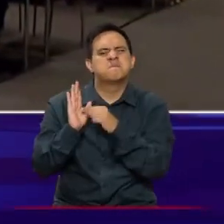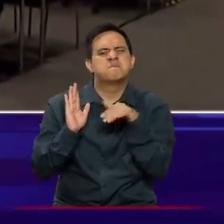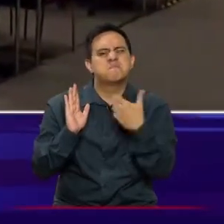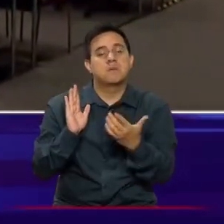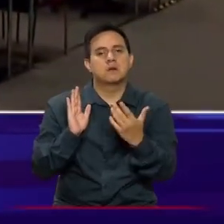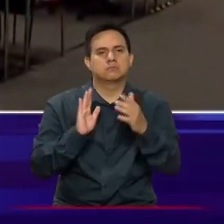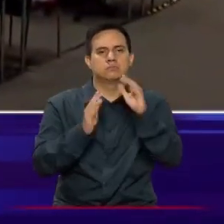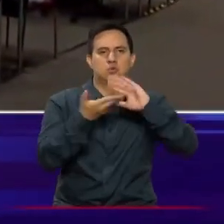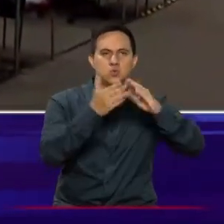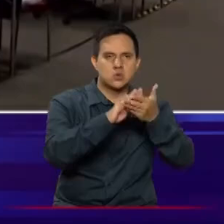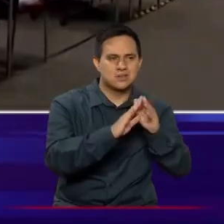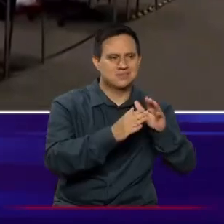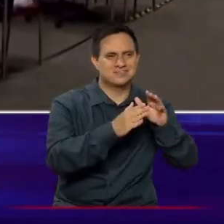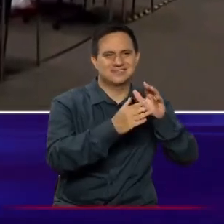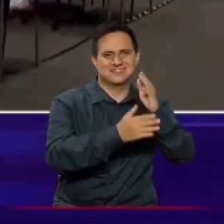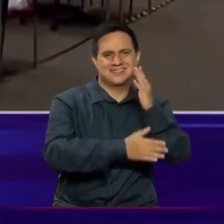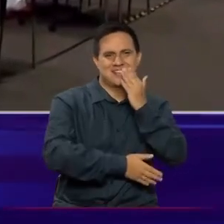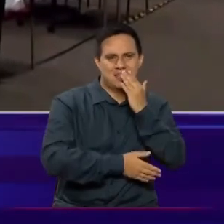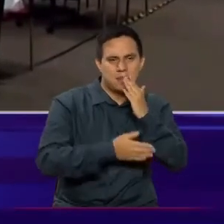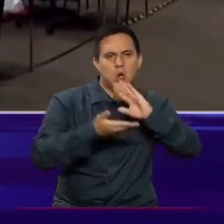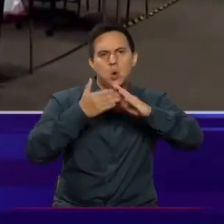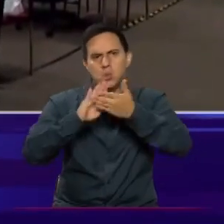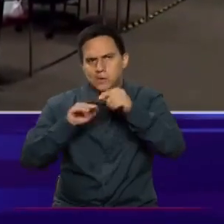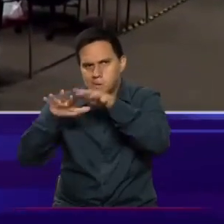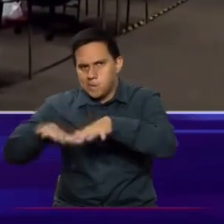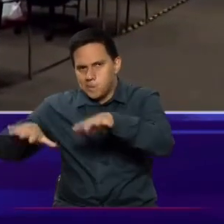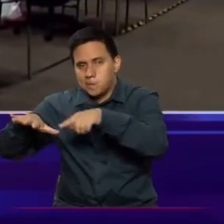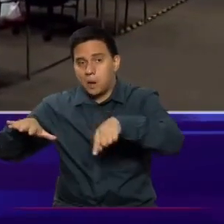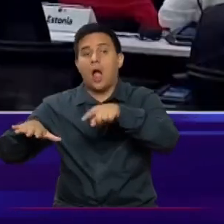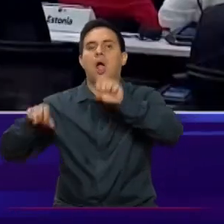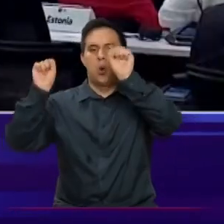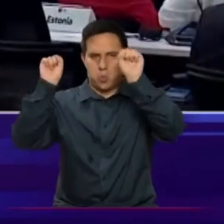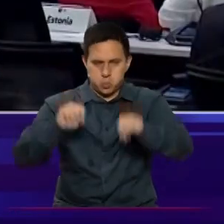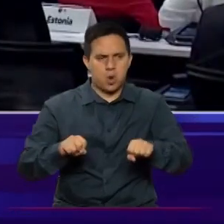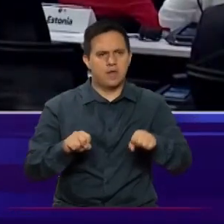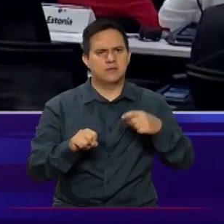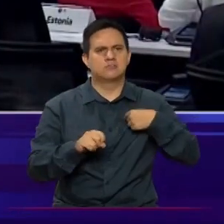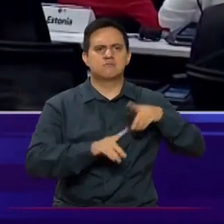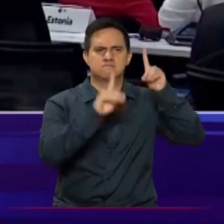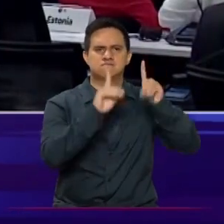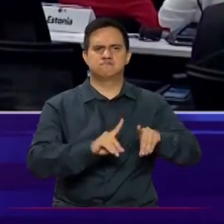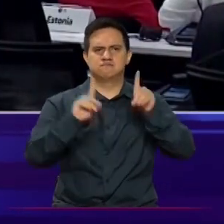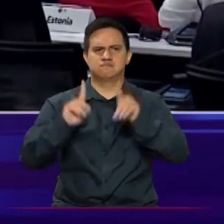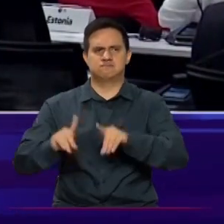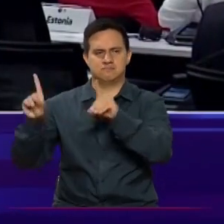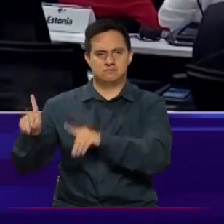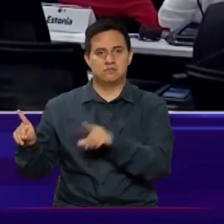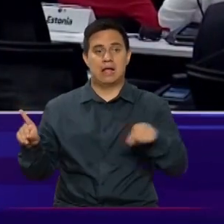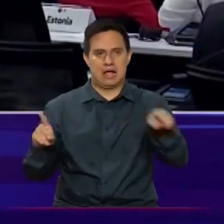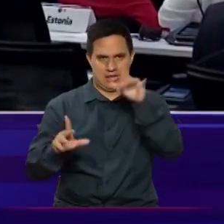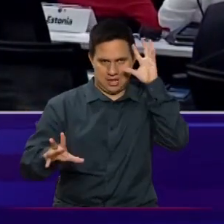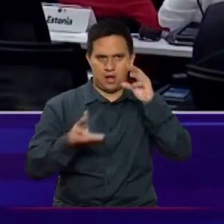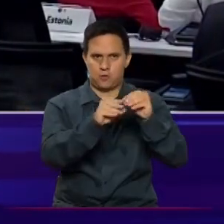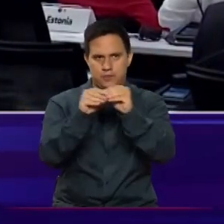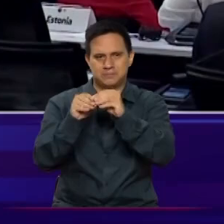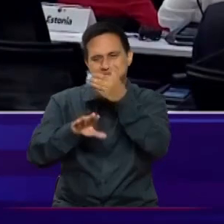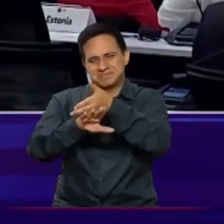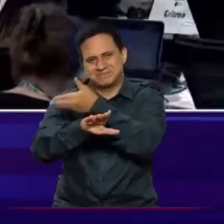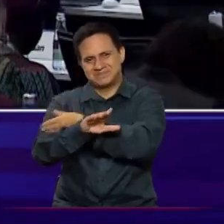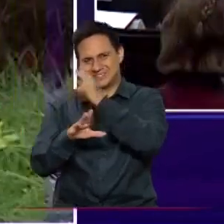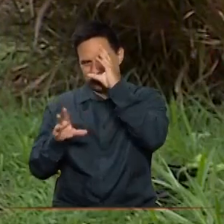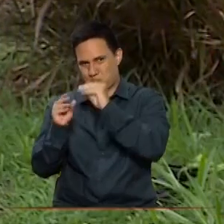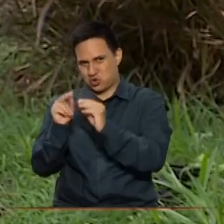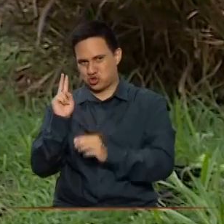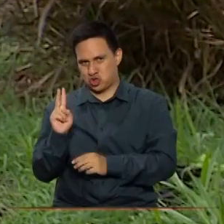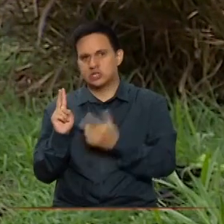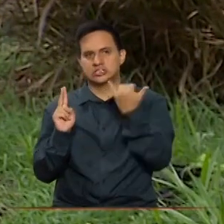y locales tengan voz y voto en la toma de decisiones alrededor de biodiversidad y se suma a los dos ya existentes, el órgano subsidiario